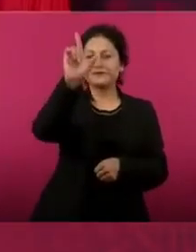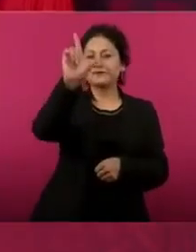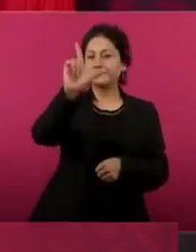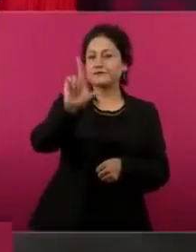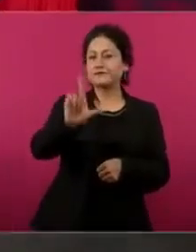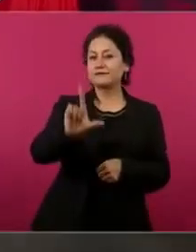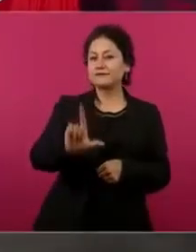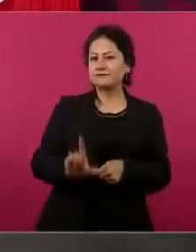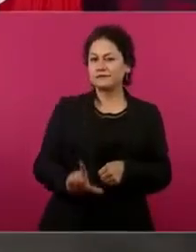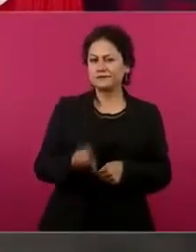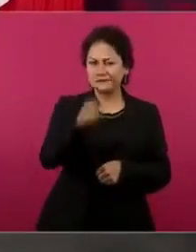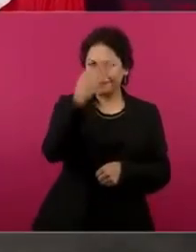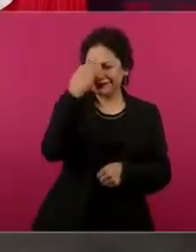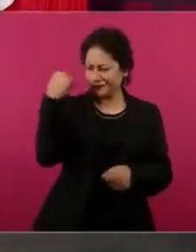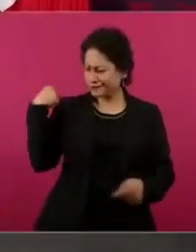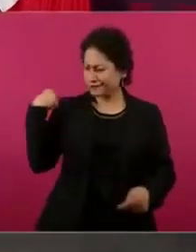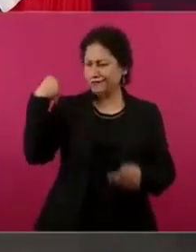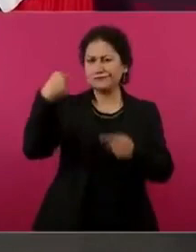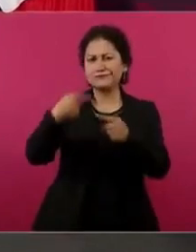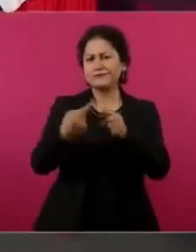cuánto tiempo llevamos